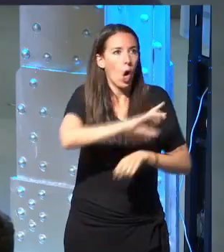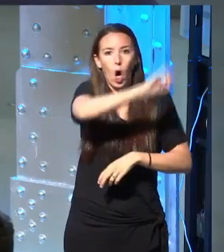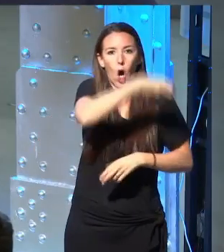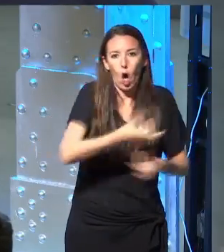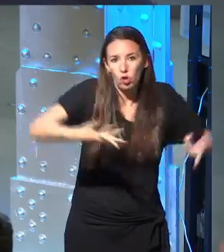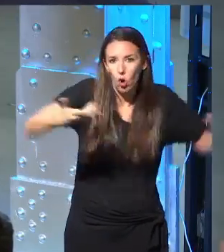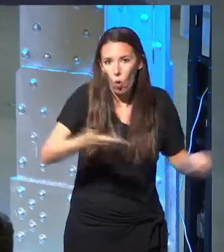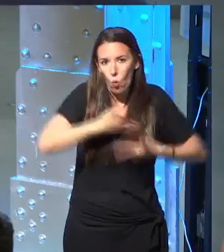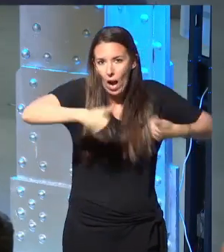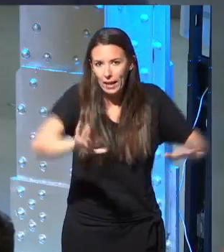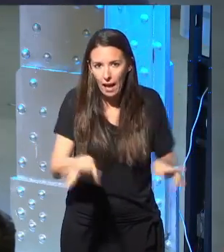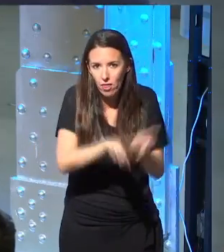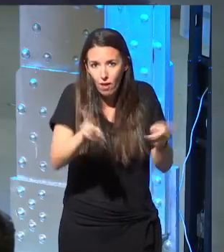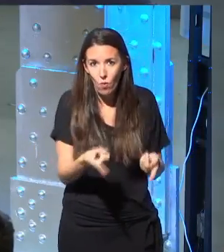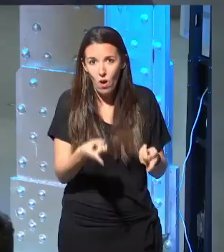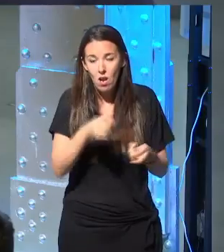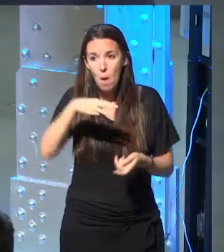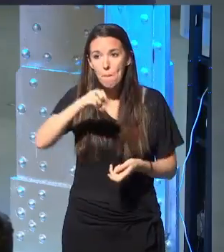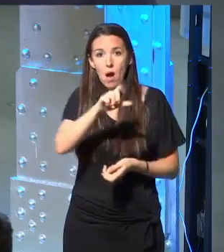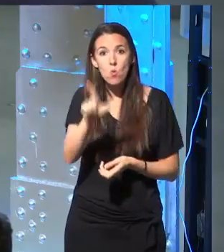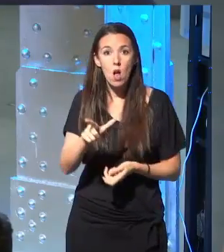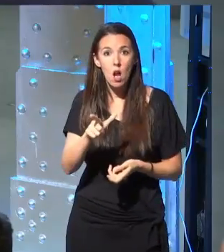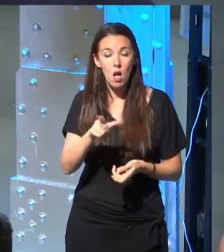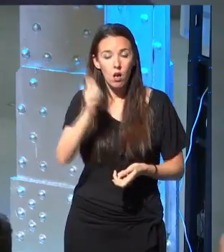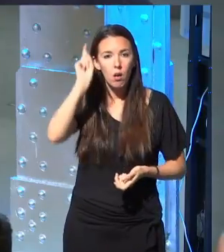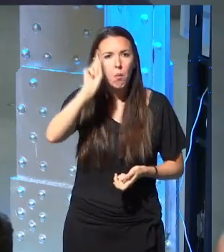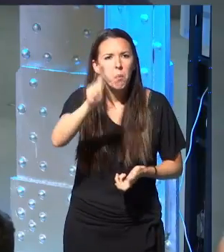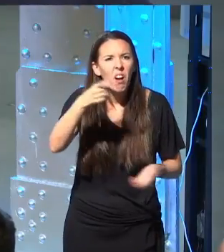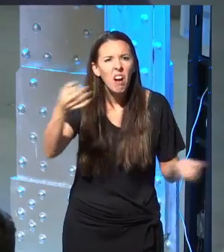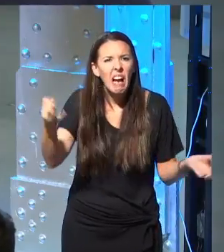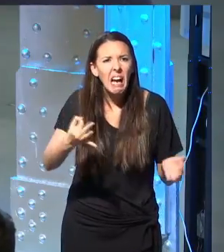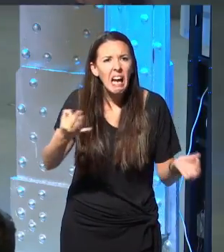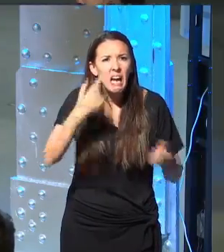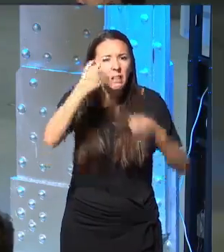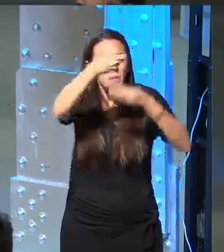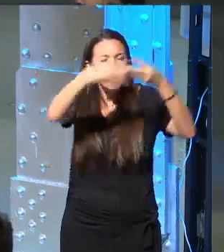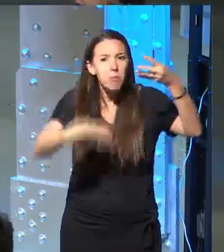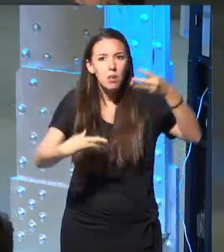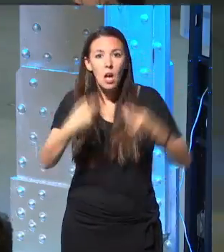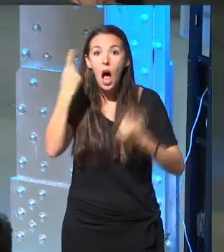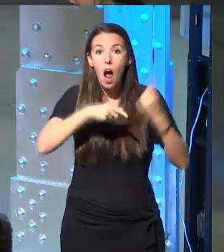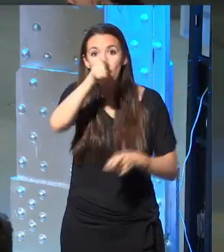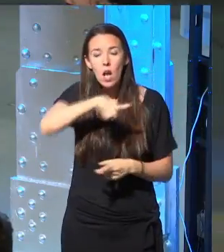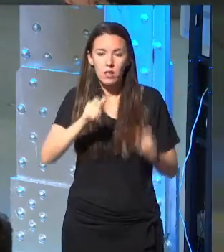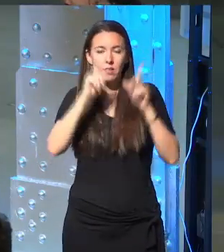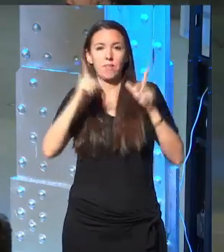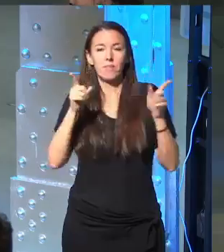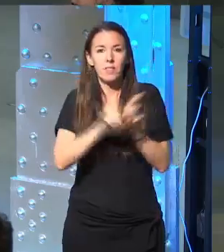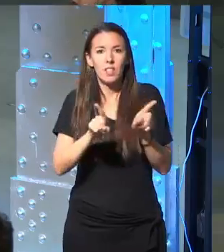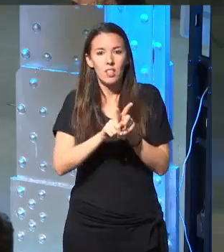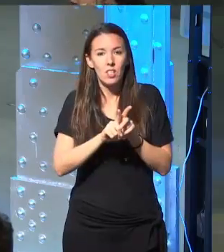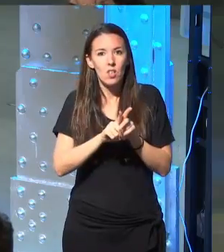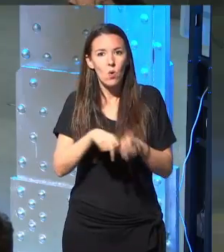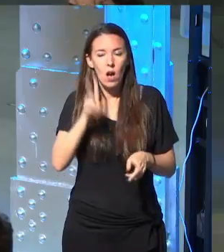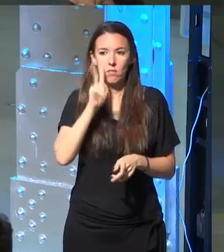Lynch, ¿sabes? Pues, Manuel, pues la gente veía pinchado y decía, ¿esto qué es, no? Había gente que se despertaba pues en Lima